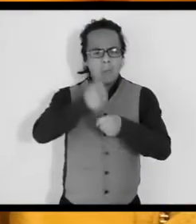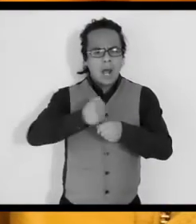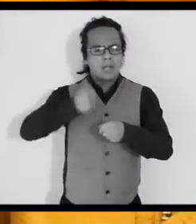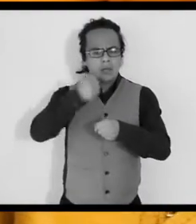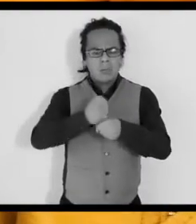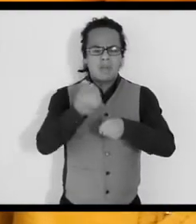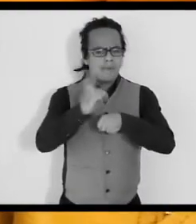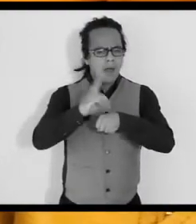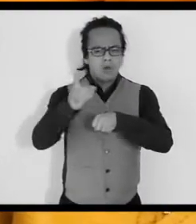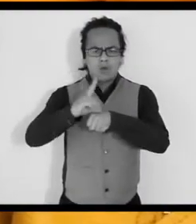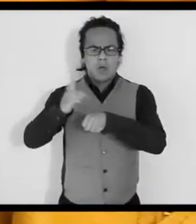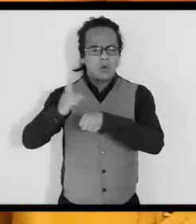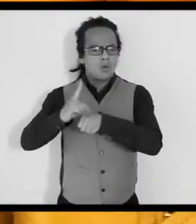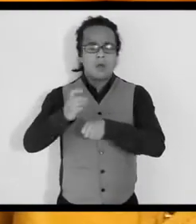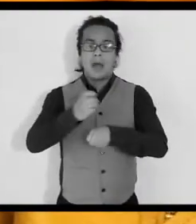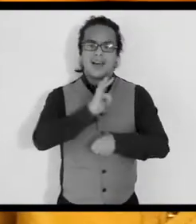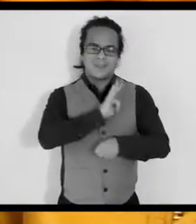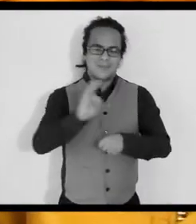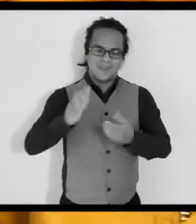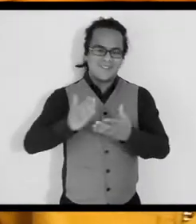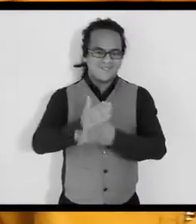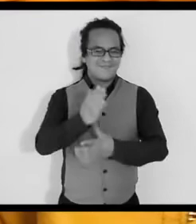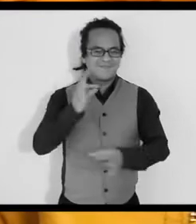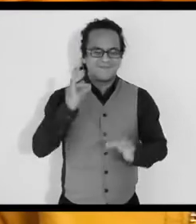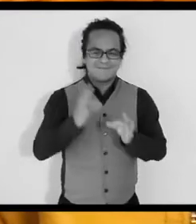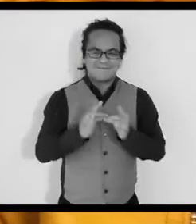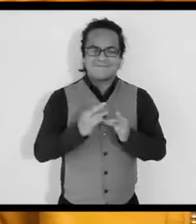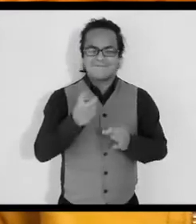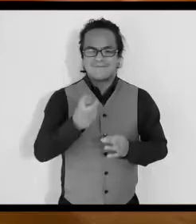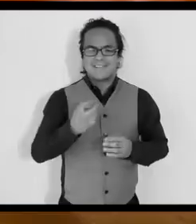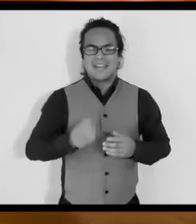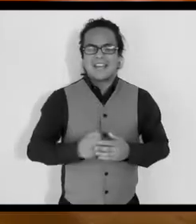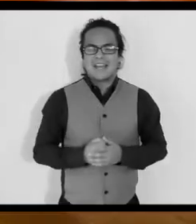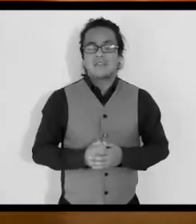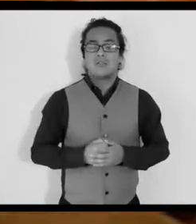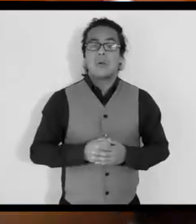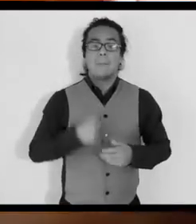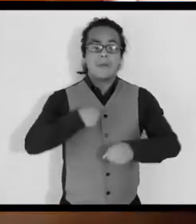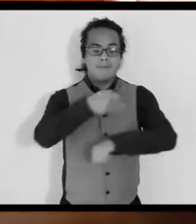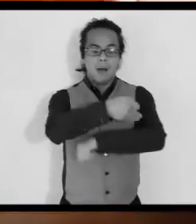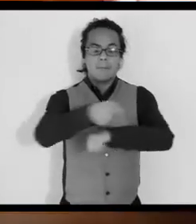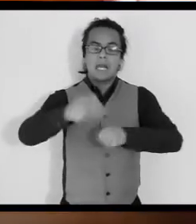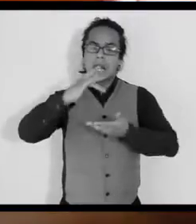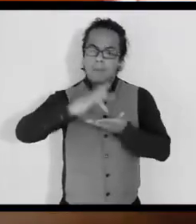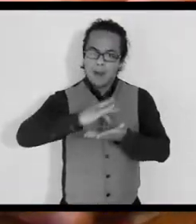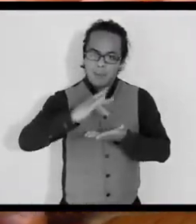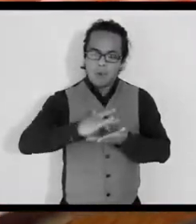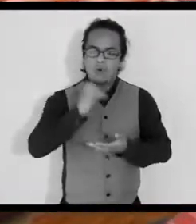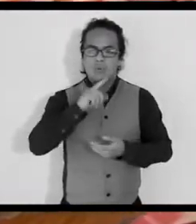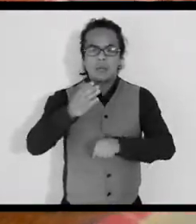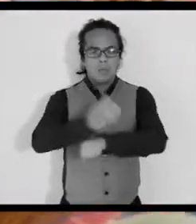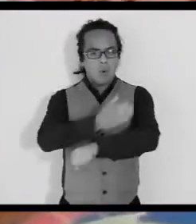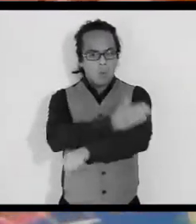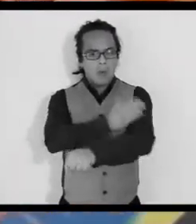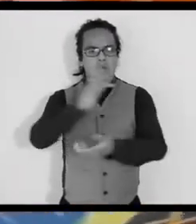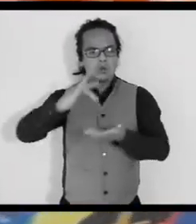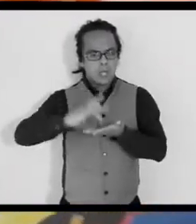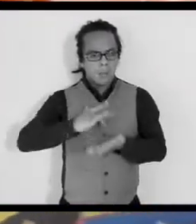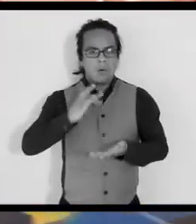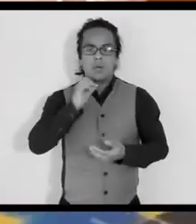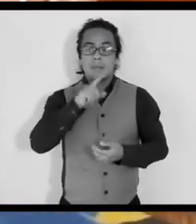como practicando día a día y lo logré. Me ayudaron fue mi familia,